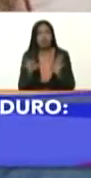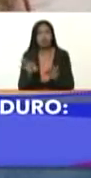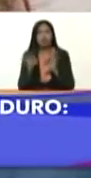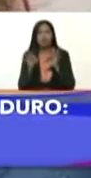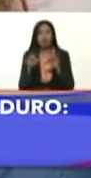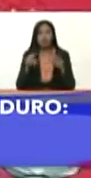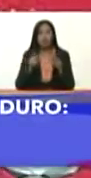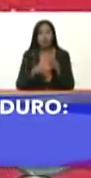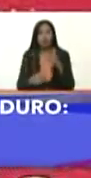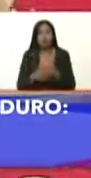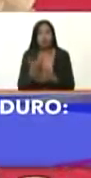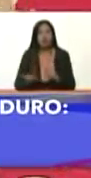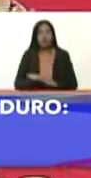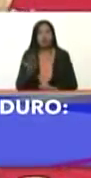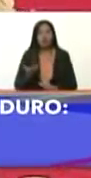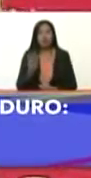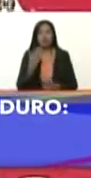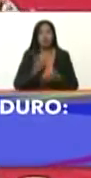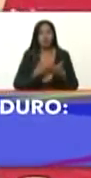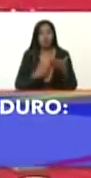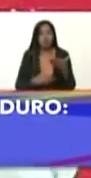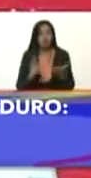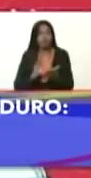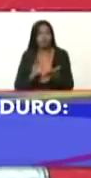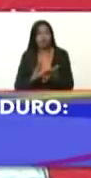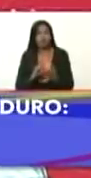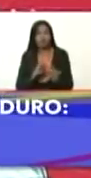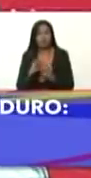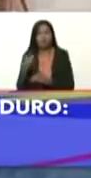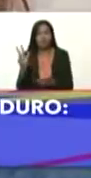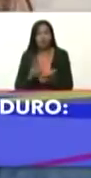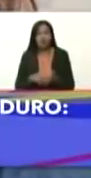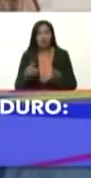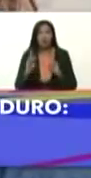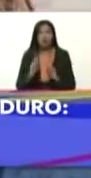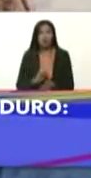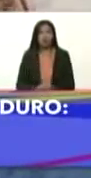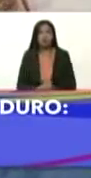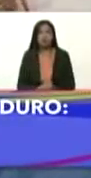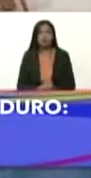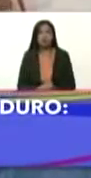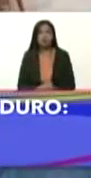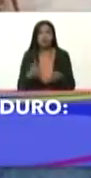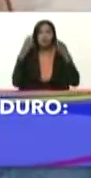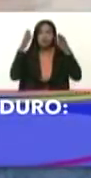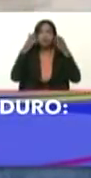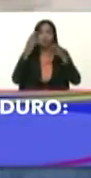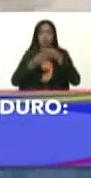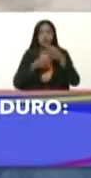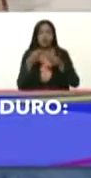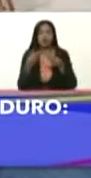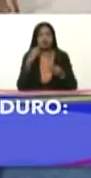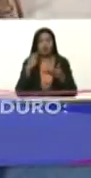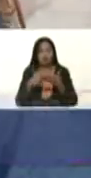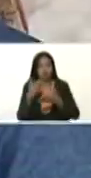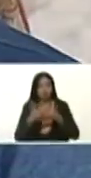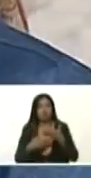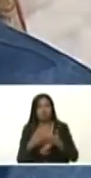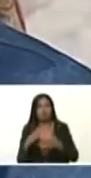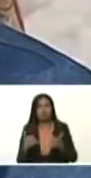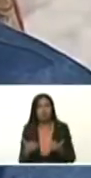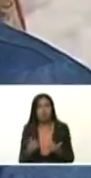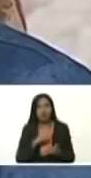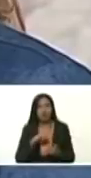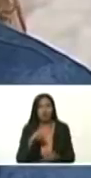como las más importantes del documento central que ustedes han aprobado. Por favor. Esa formación que usted nos está diciendo, de hecho, ya en Sidor se está implementando en